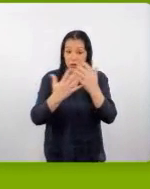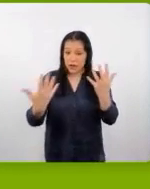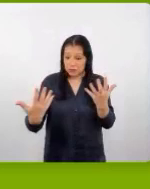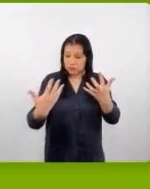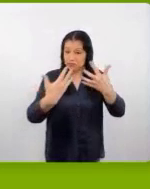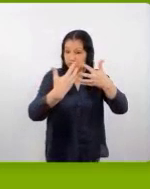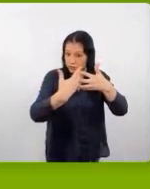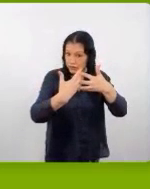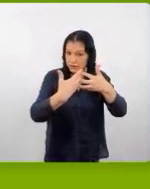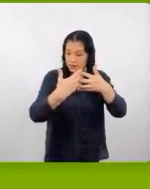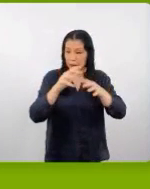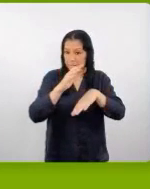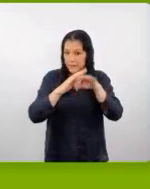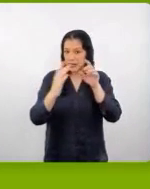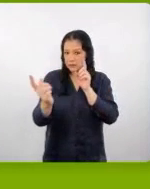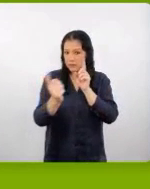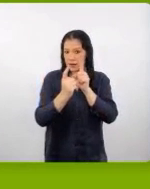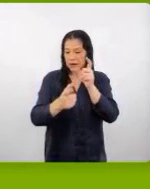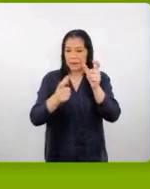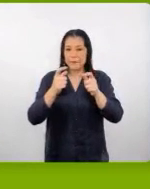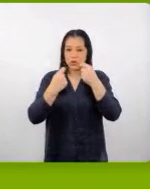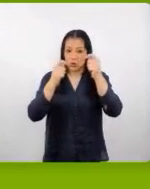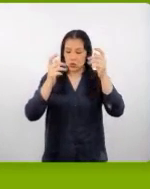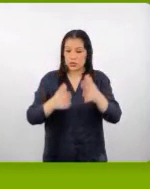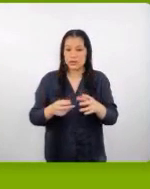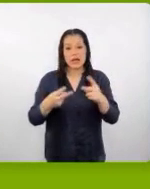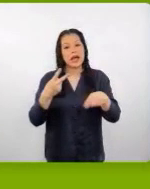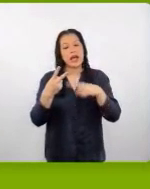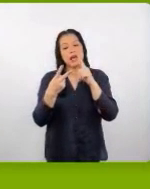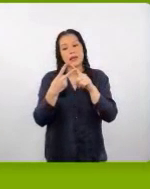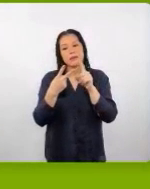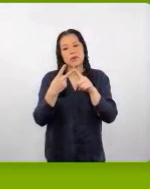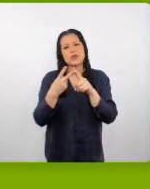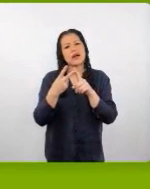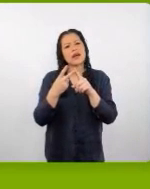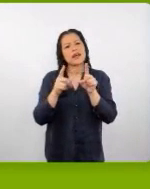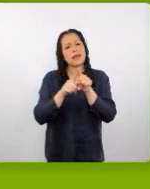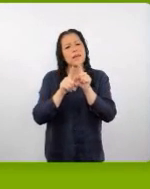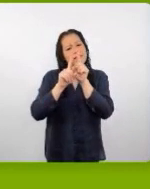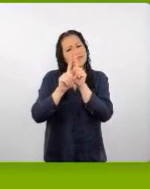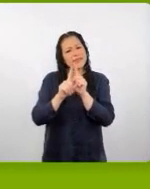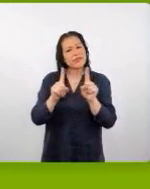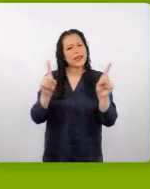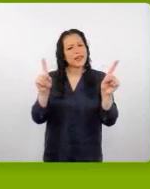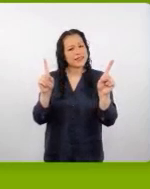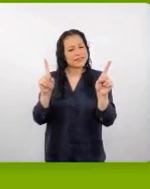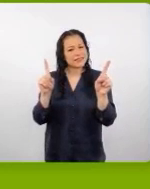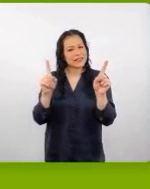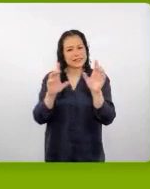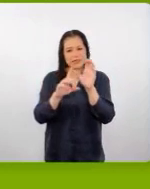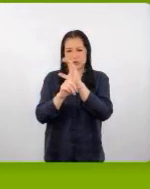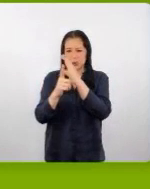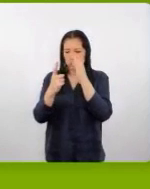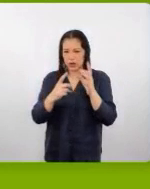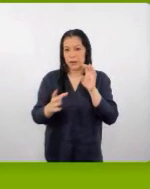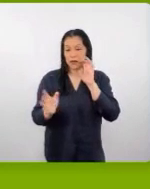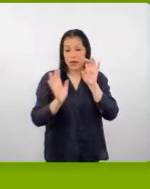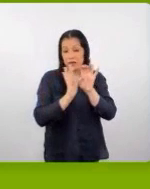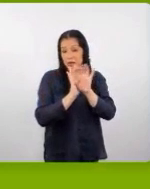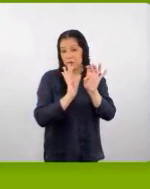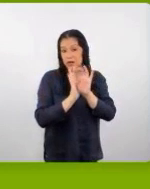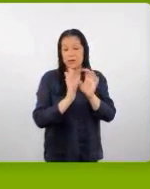lazos más cercanos con el turista. Y por otro lado, las diferencias, ¿no? Lo que nosotros podemos destacar de repente de